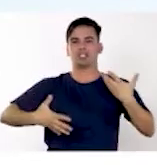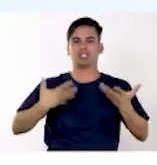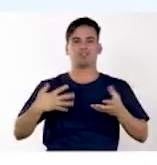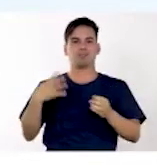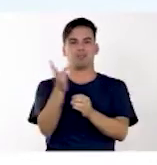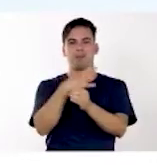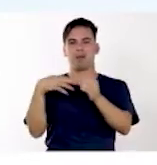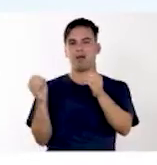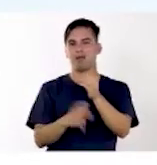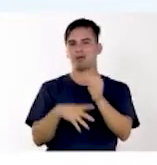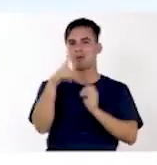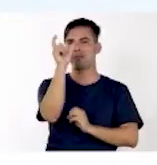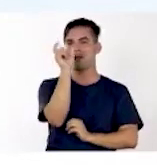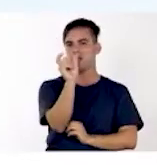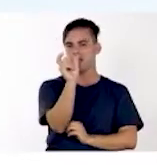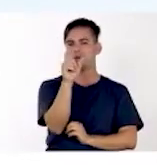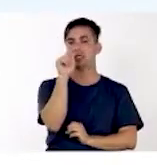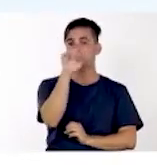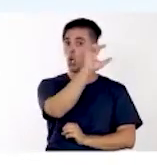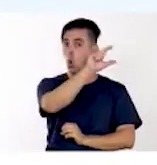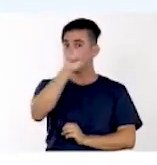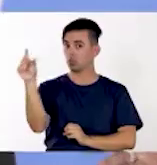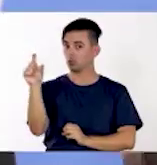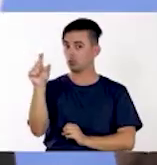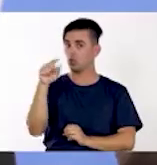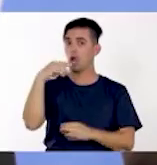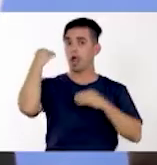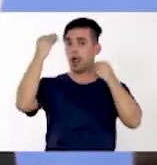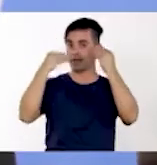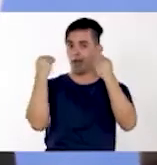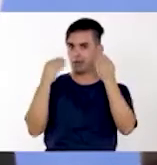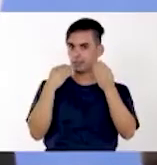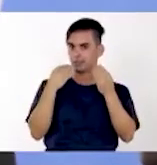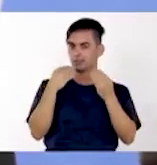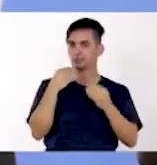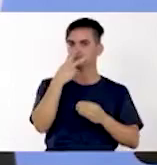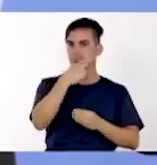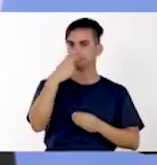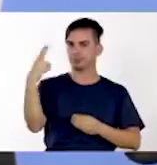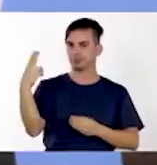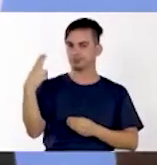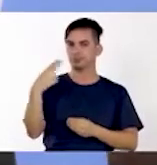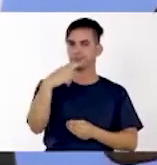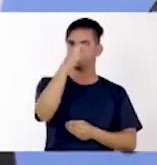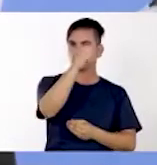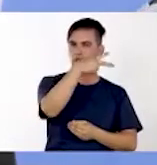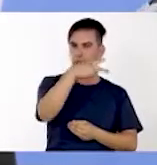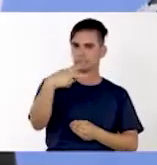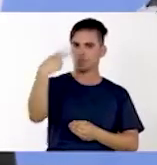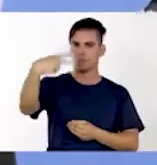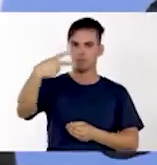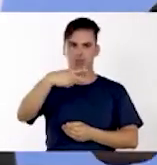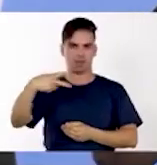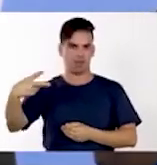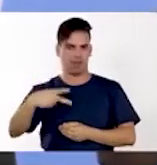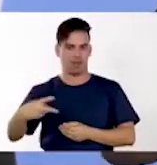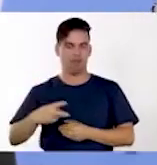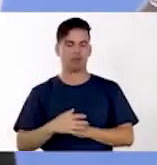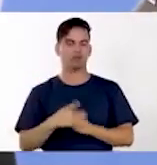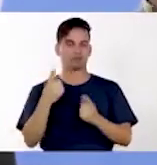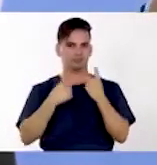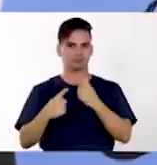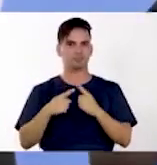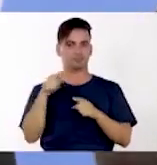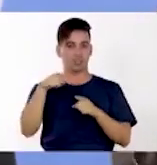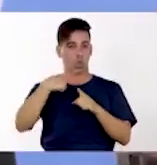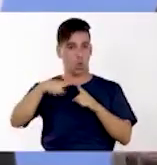palabras. Bien, voy nuevamente atrás para si a alguno se le quedó alguno de